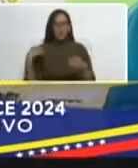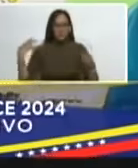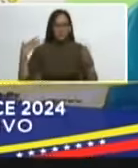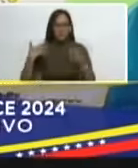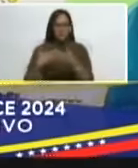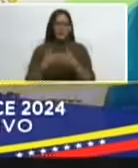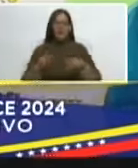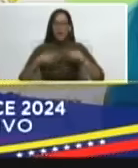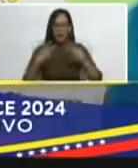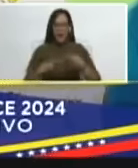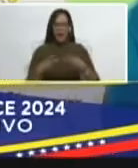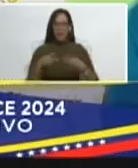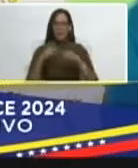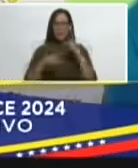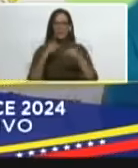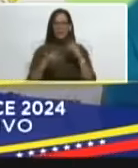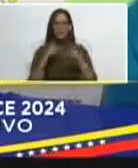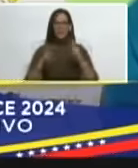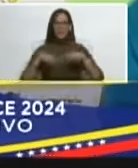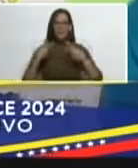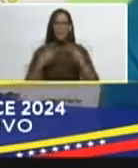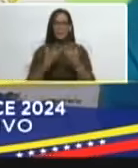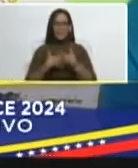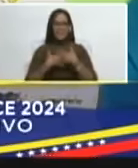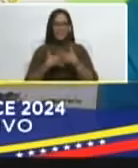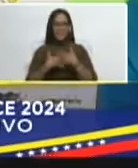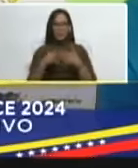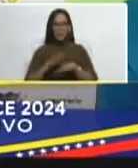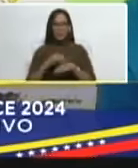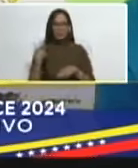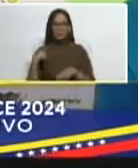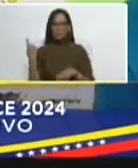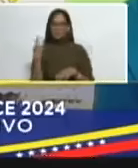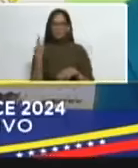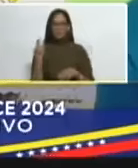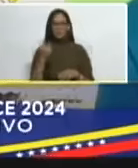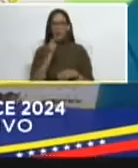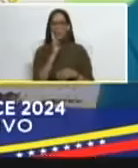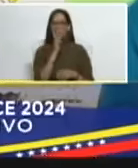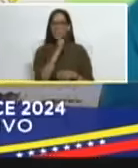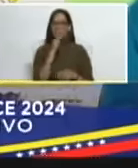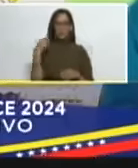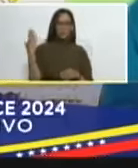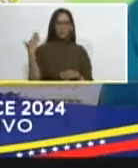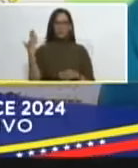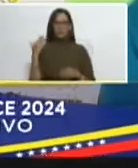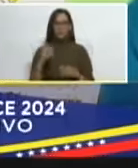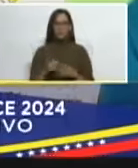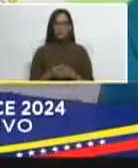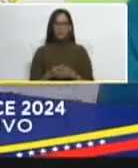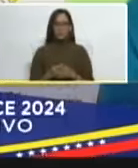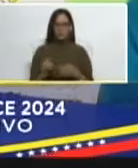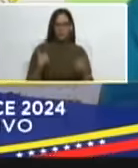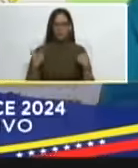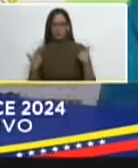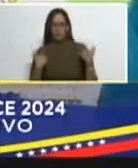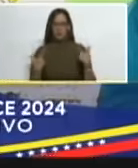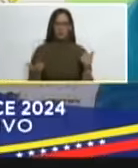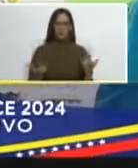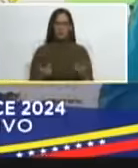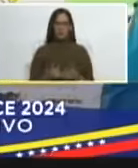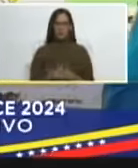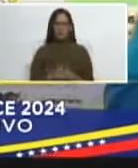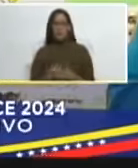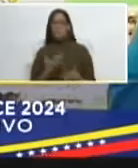nuevos productores, de nuevos empresarios, porque solo tenían que ser ellos los de los apellidos. Y todos les decían, mi